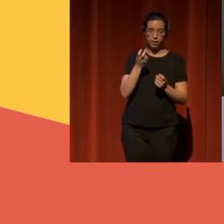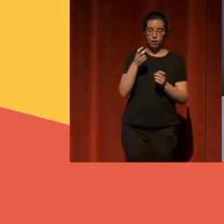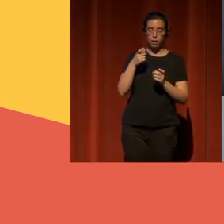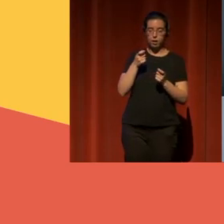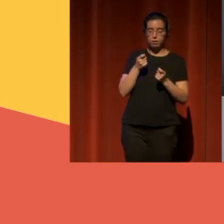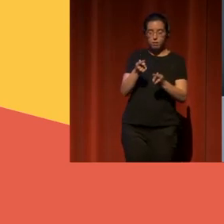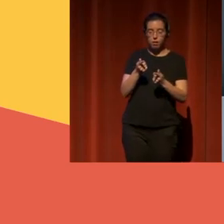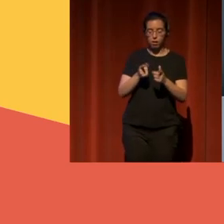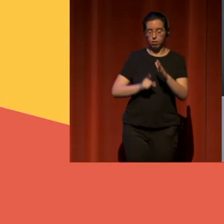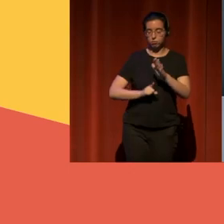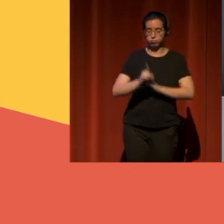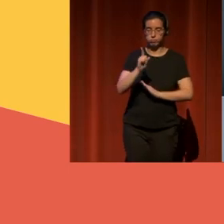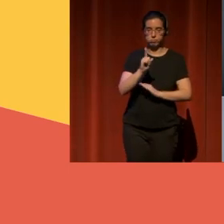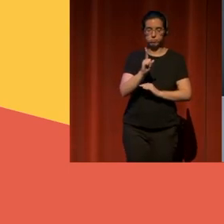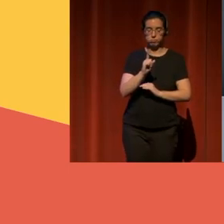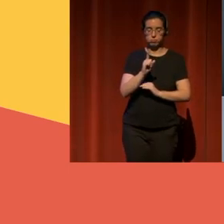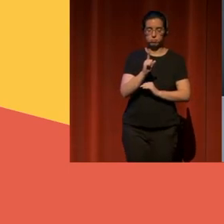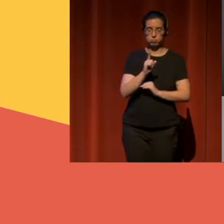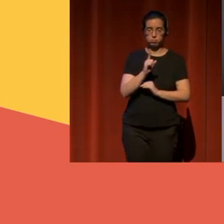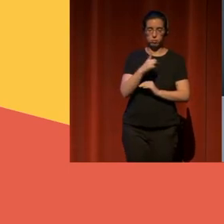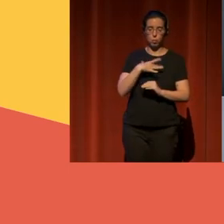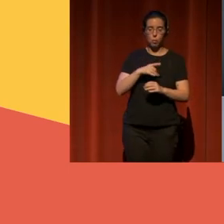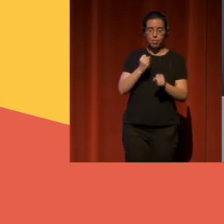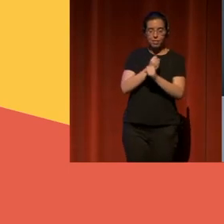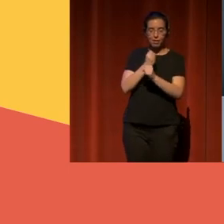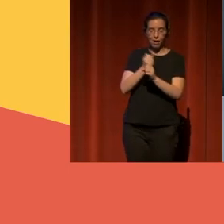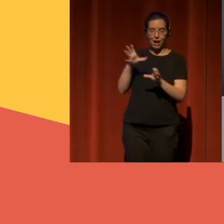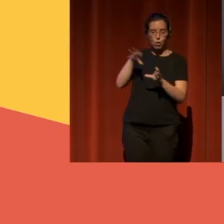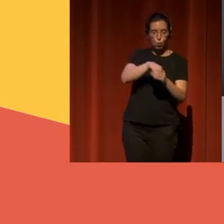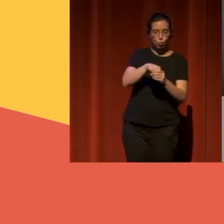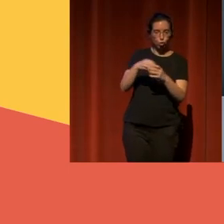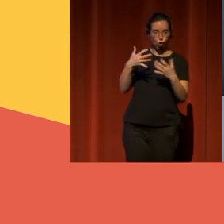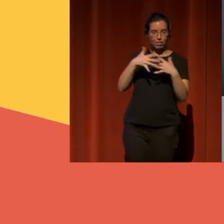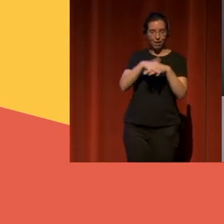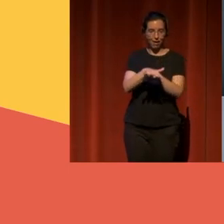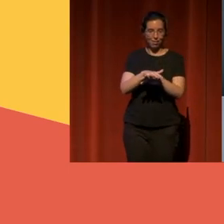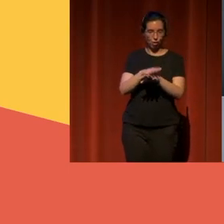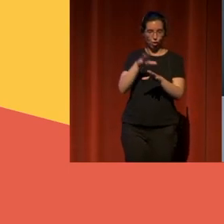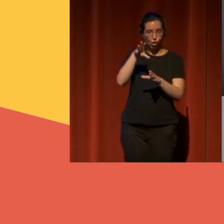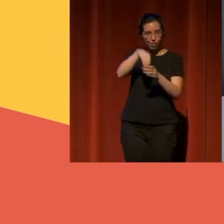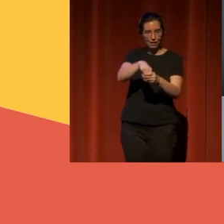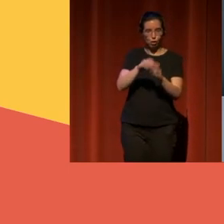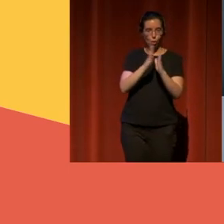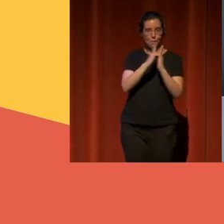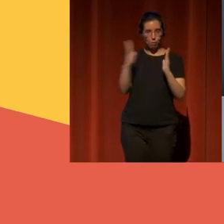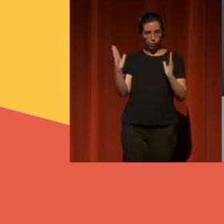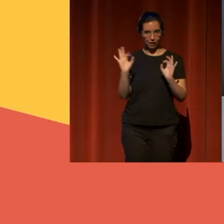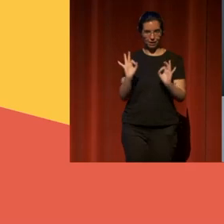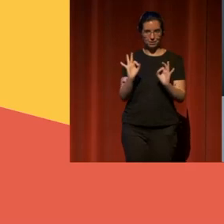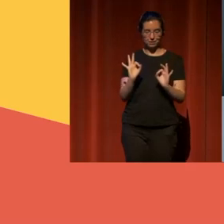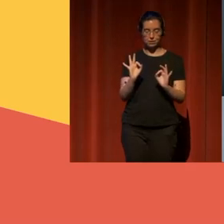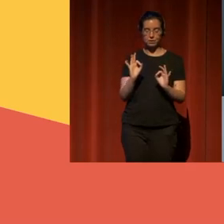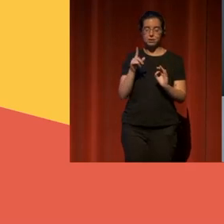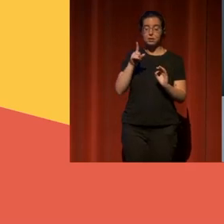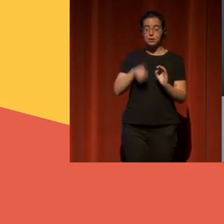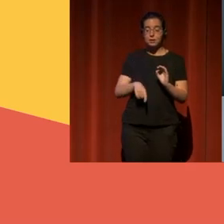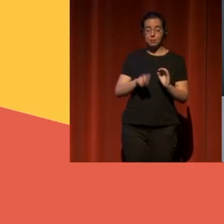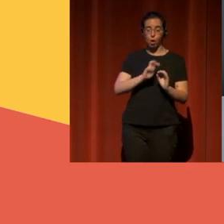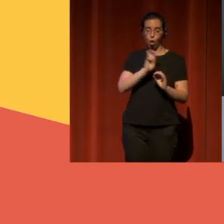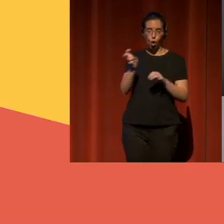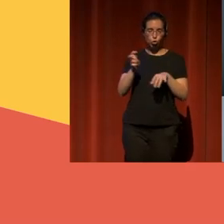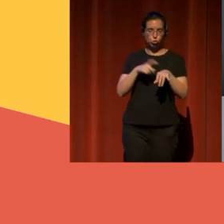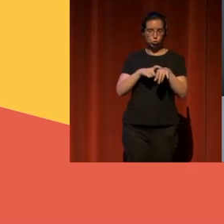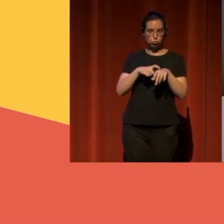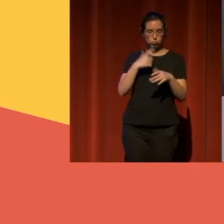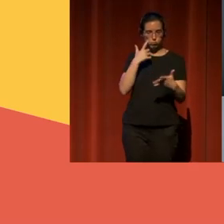el poder desarrollar, poder trabajar la inclusión y la integración dentro de la biblioteca. Y bueno, otro de los aspectos